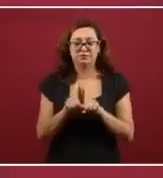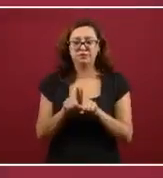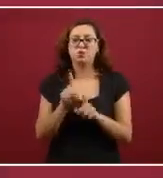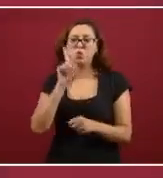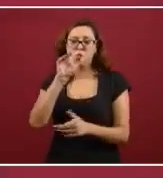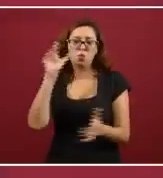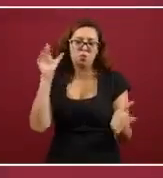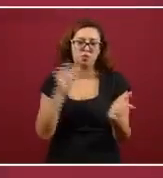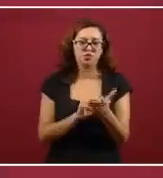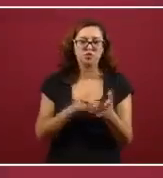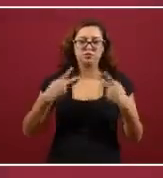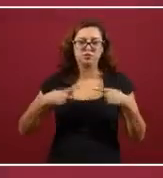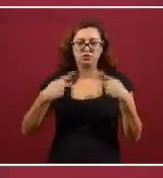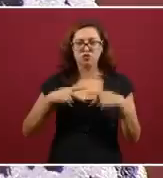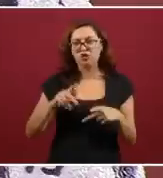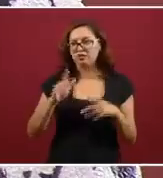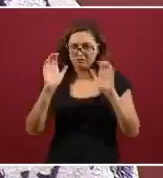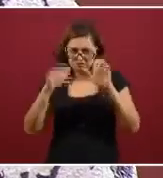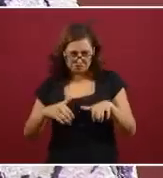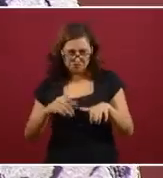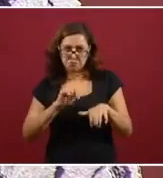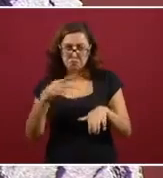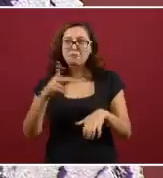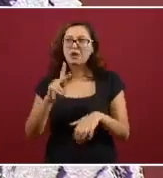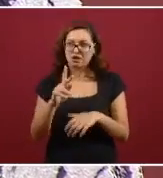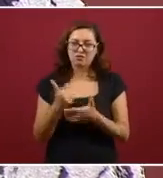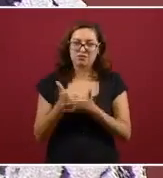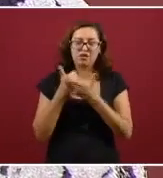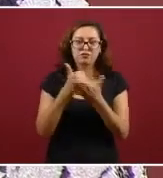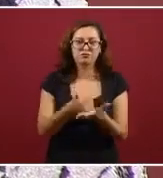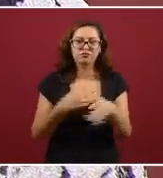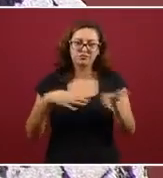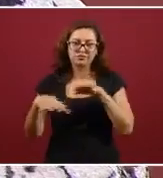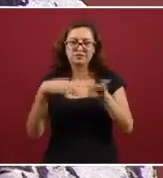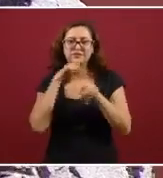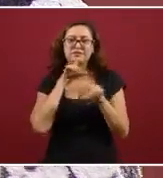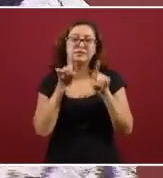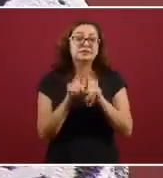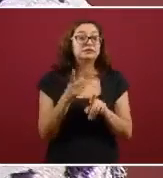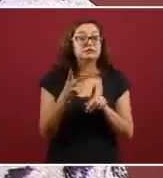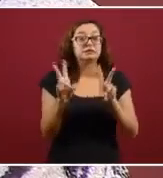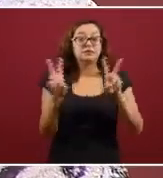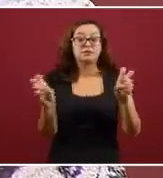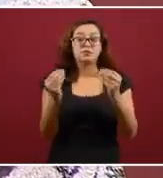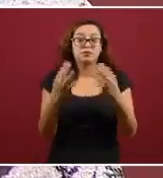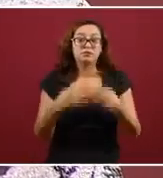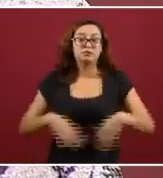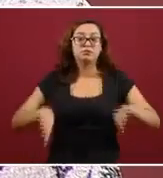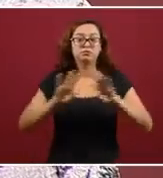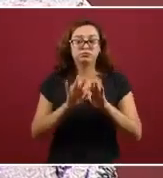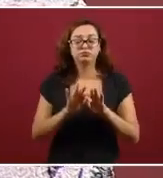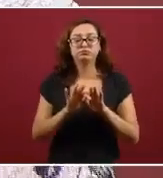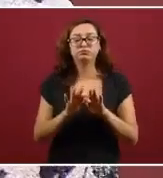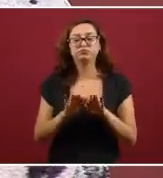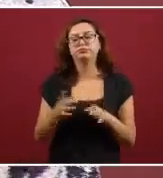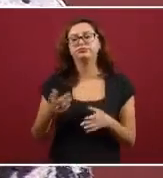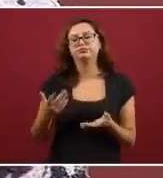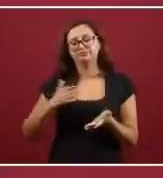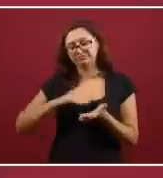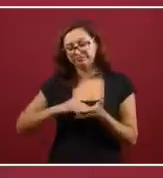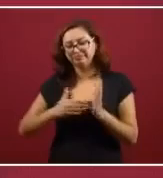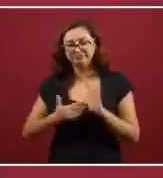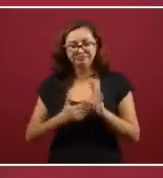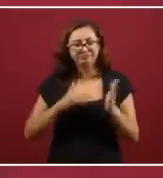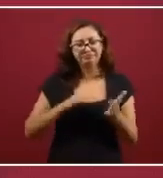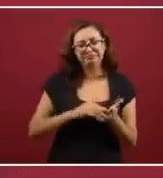1,000,000 de personas. Entonces, sí importa, y por eso también no solamente estamos siguiendo la estrategia